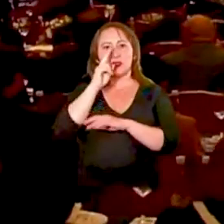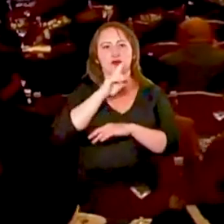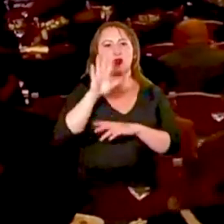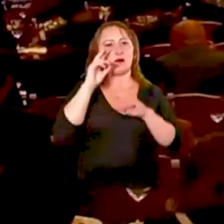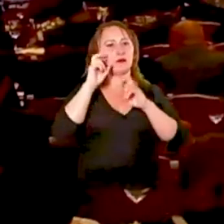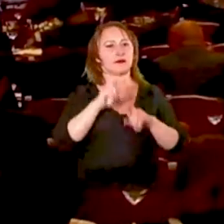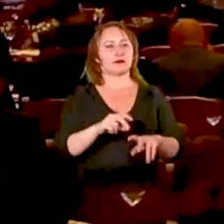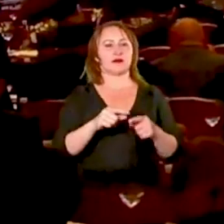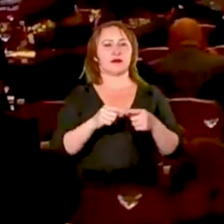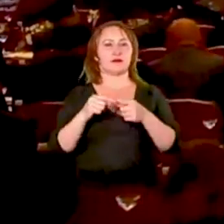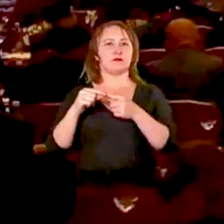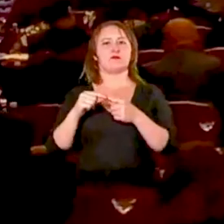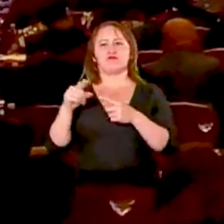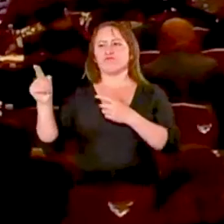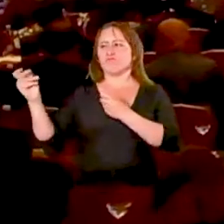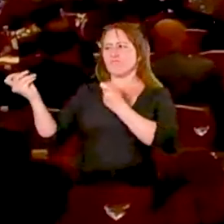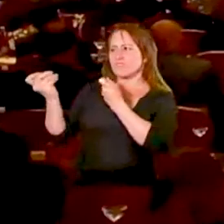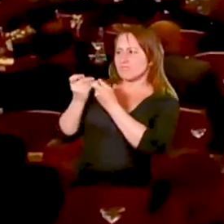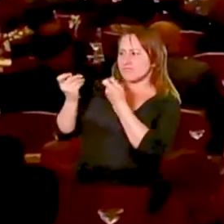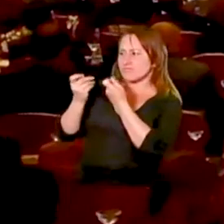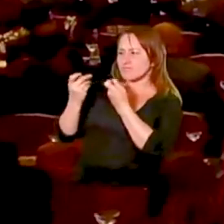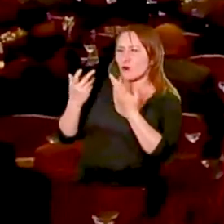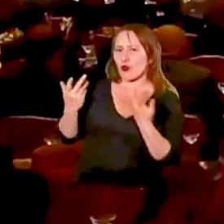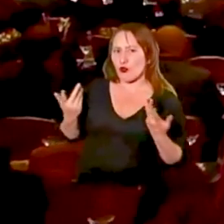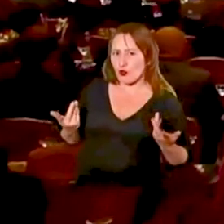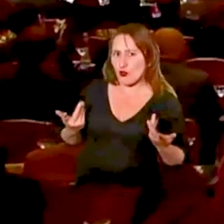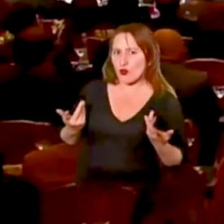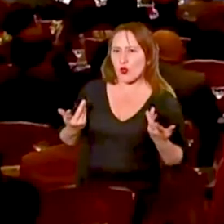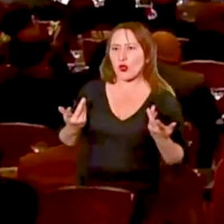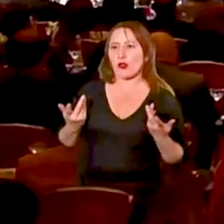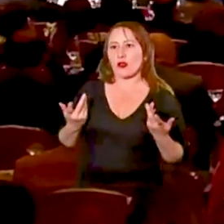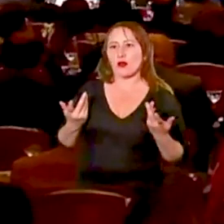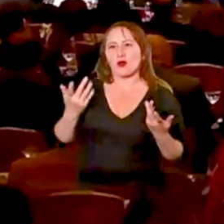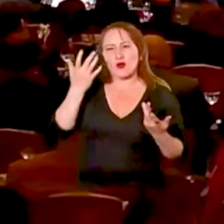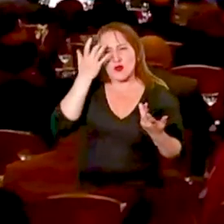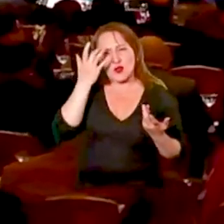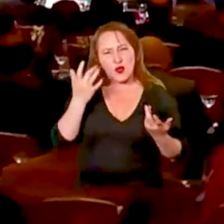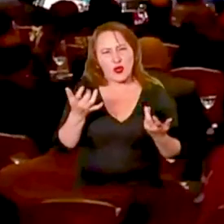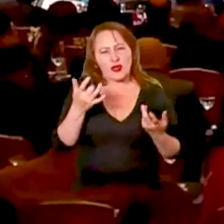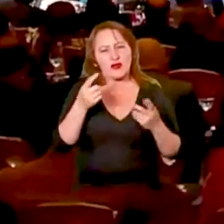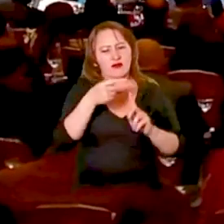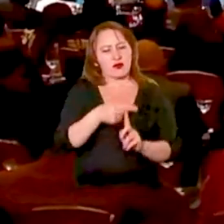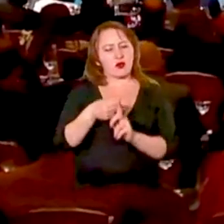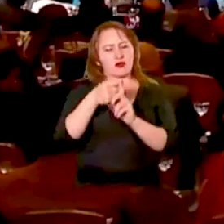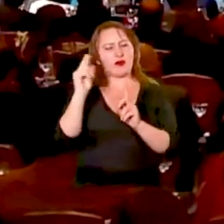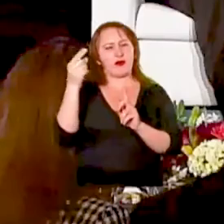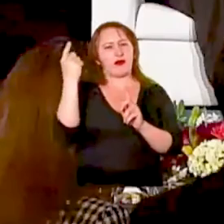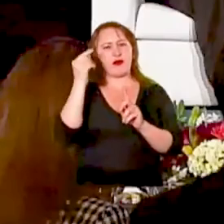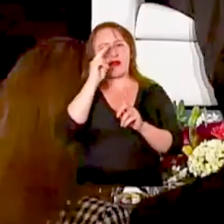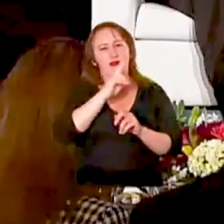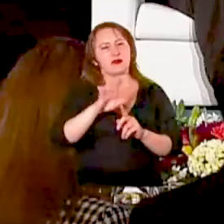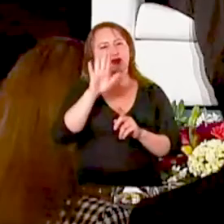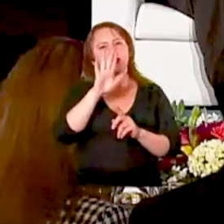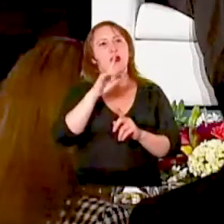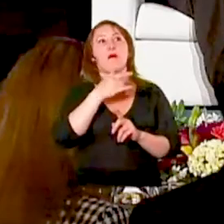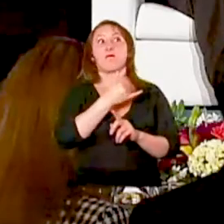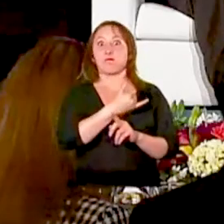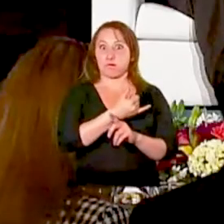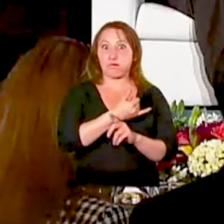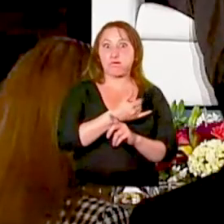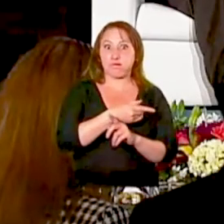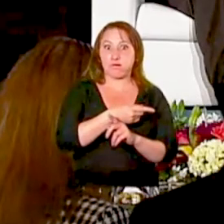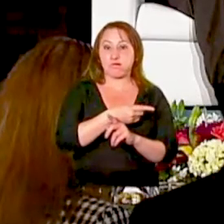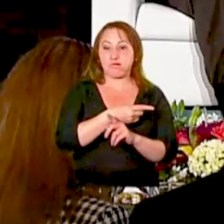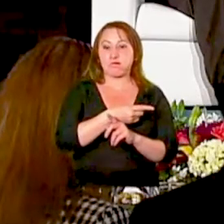de investigaciones especiales, nos explique un poco por qué la Procuraduría General de la Nación tiene, y abro